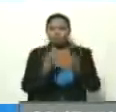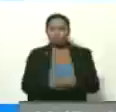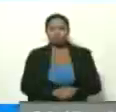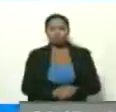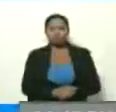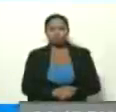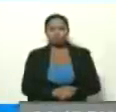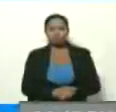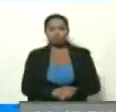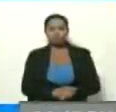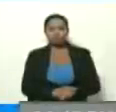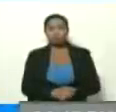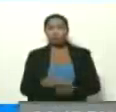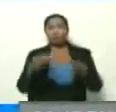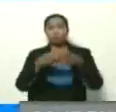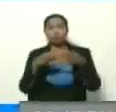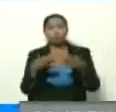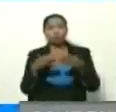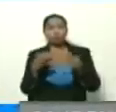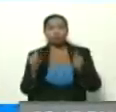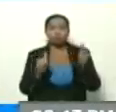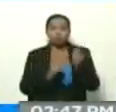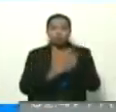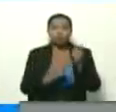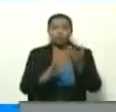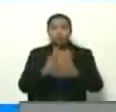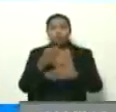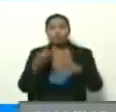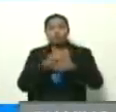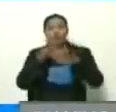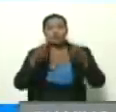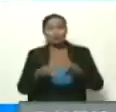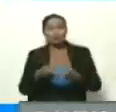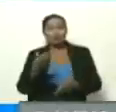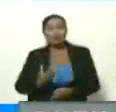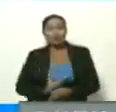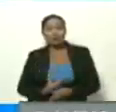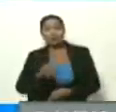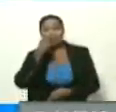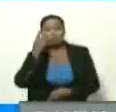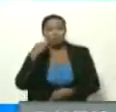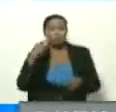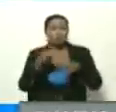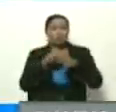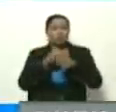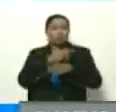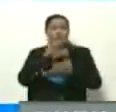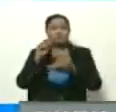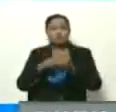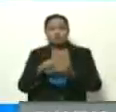Que sea el partido el auxiliar fundamental de los gobernadores y los alcaldes y del gobierno nacional.